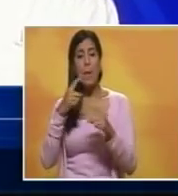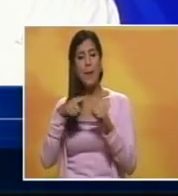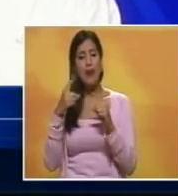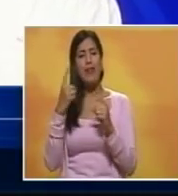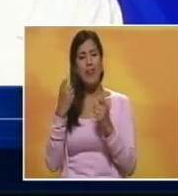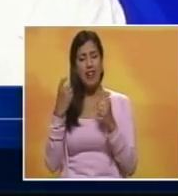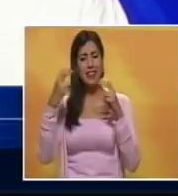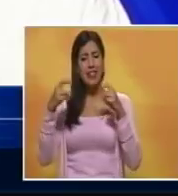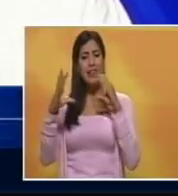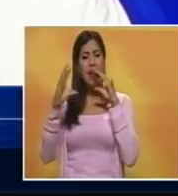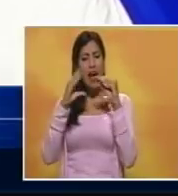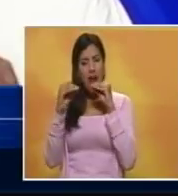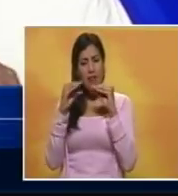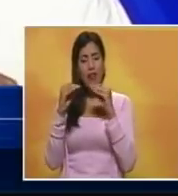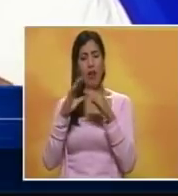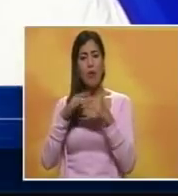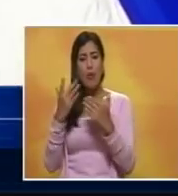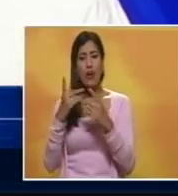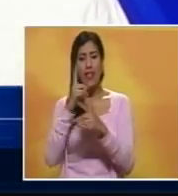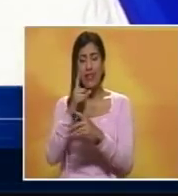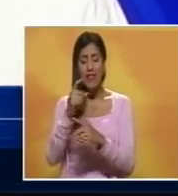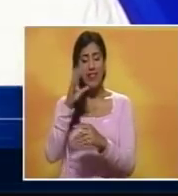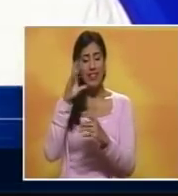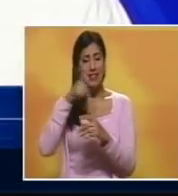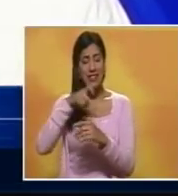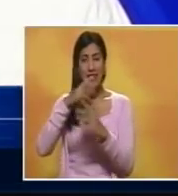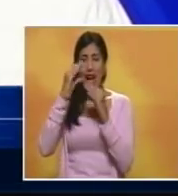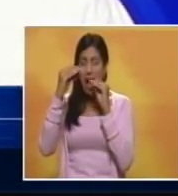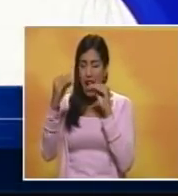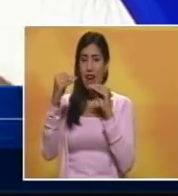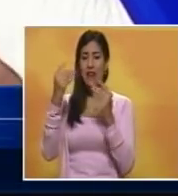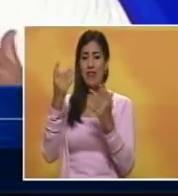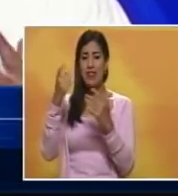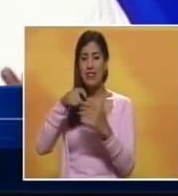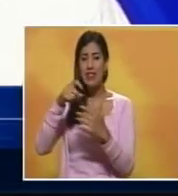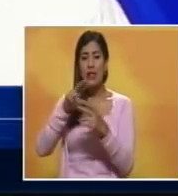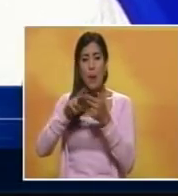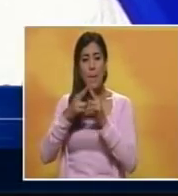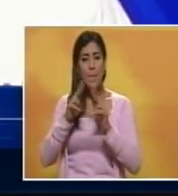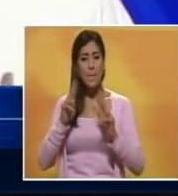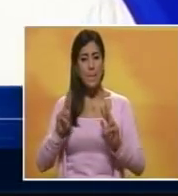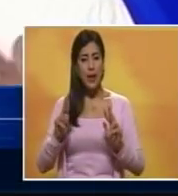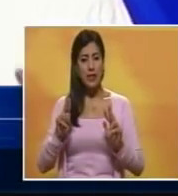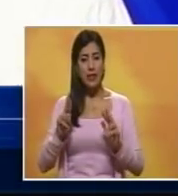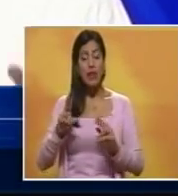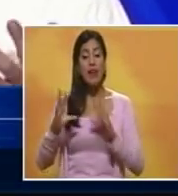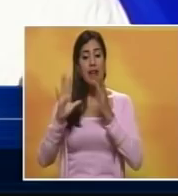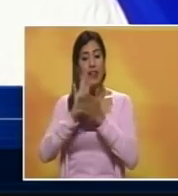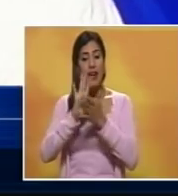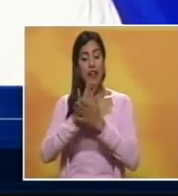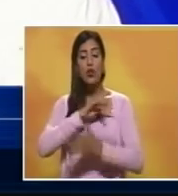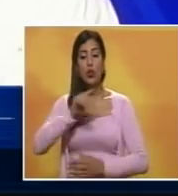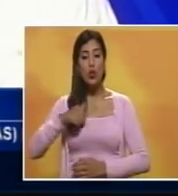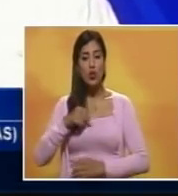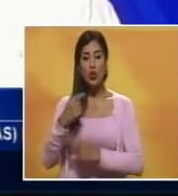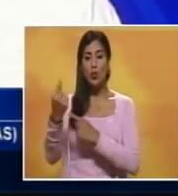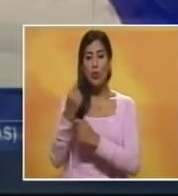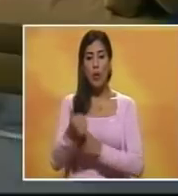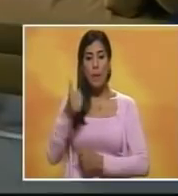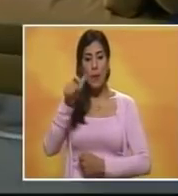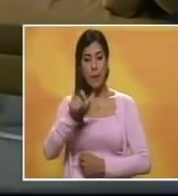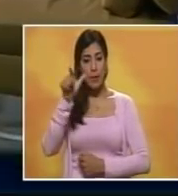diálogo, porque al final tiene que imponerse la necesidad la necesidad de paz y de convivencia que nos impone la